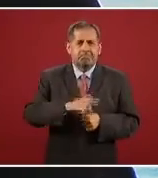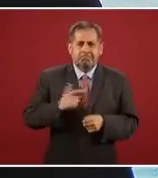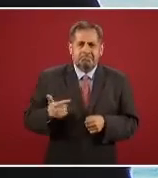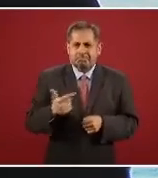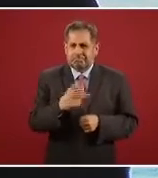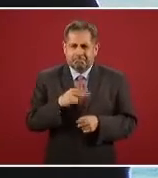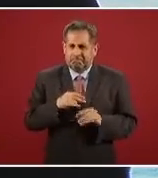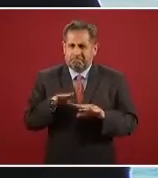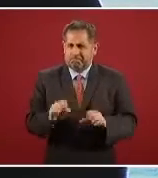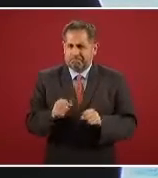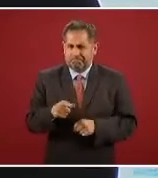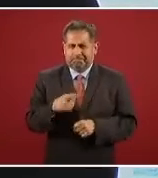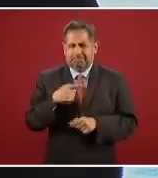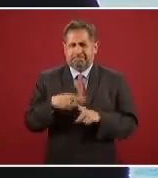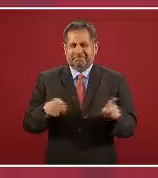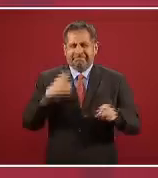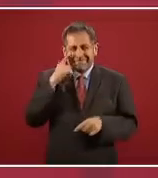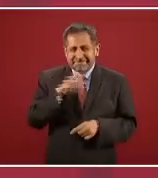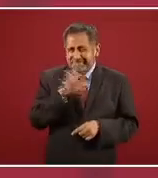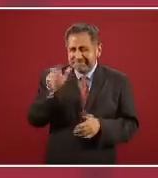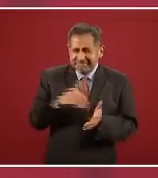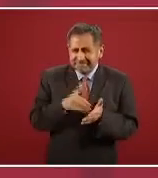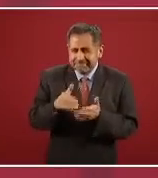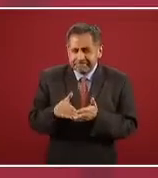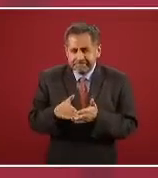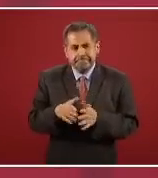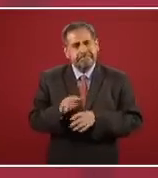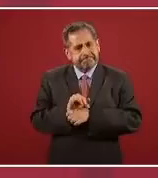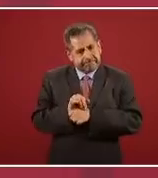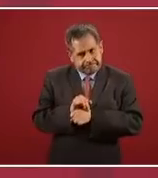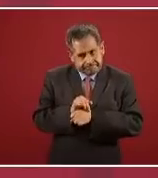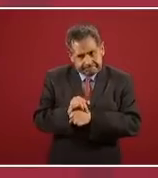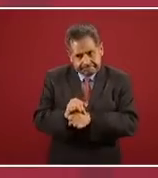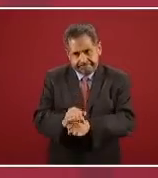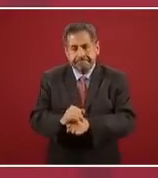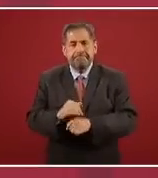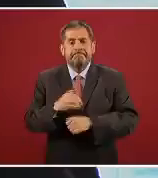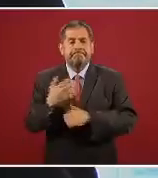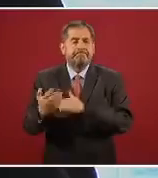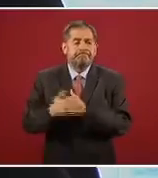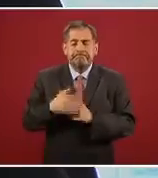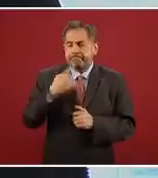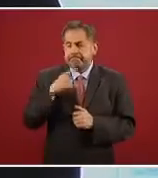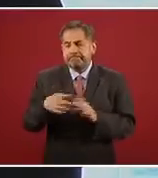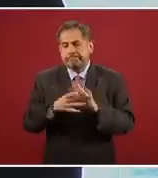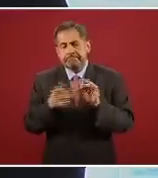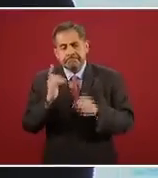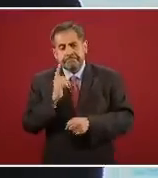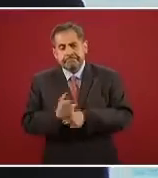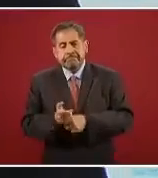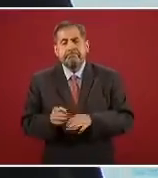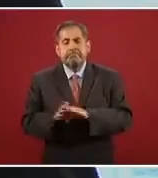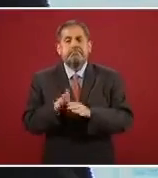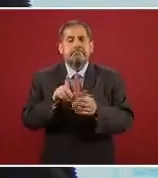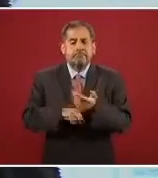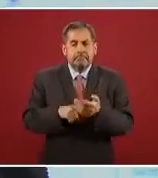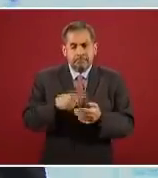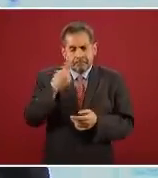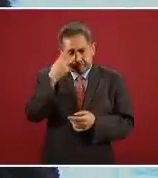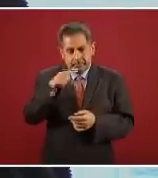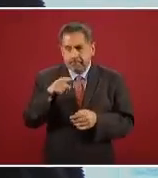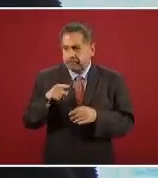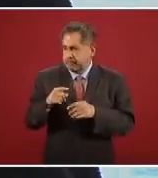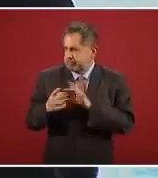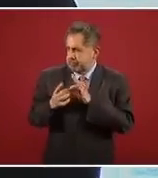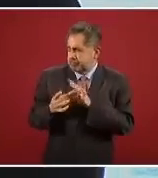financiero, lo cual nos ha llevado evidentemente a la necesidad de presentar las denuncias correspondientes y generar una coordinación